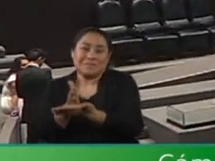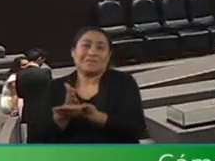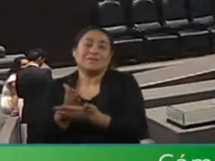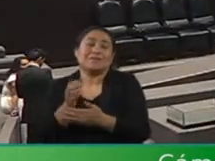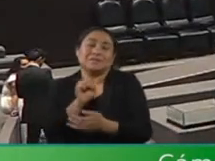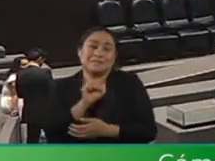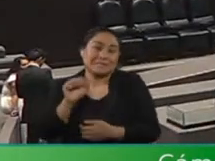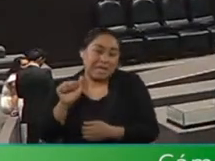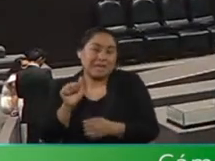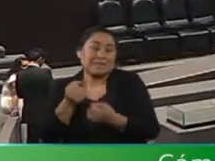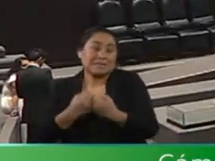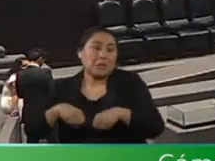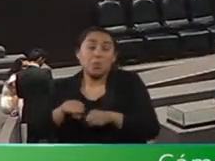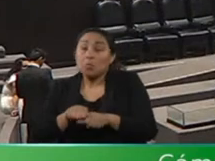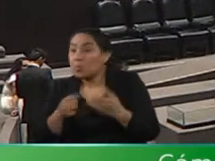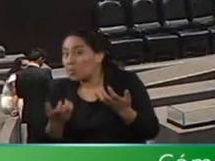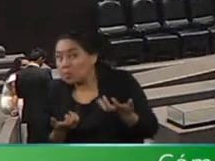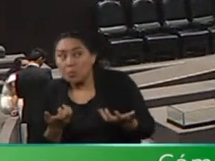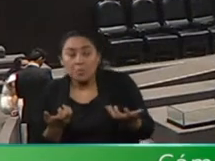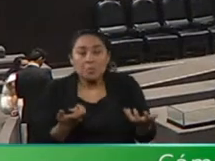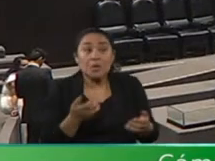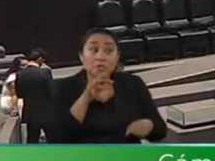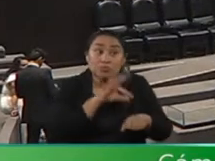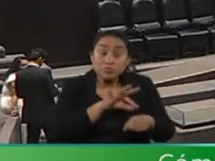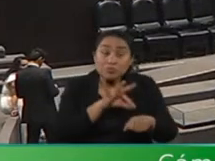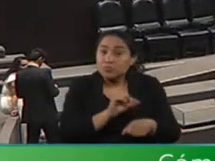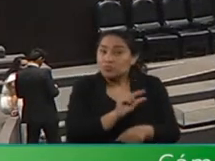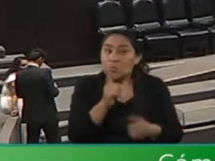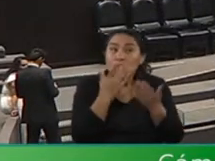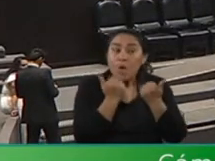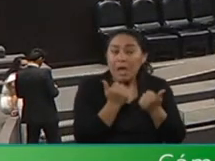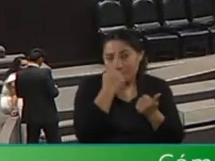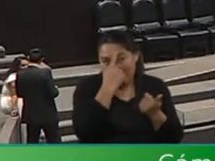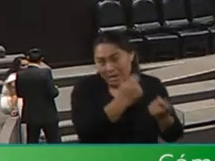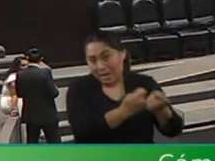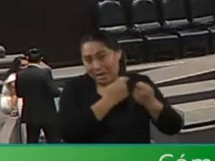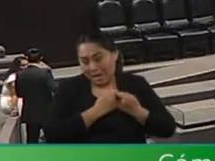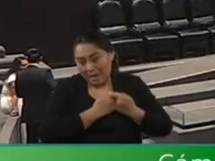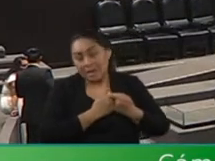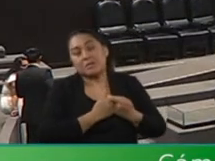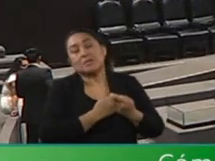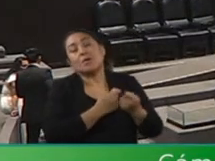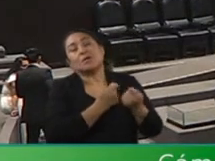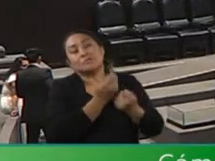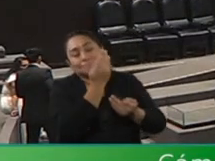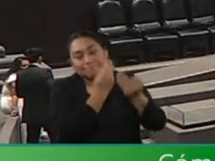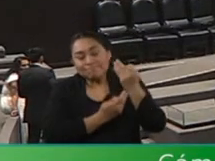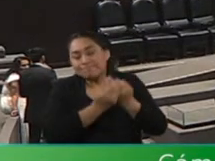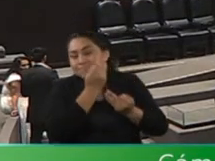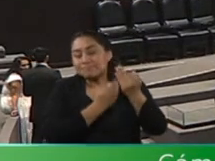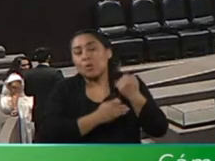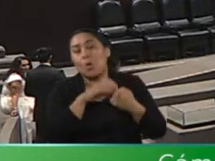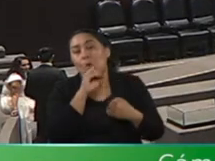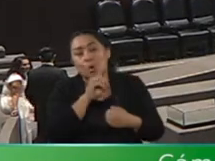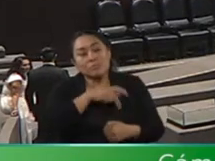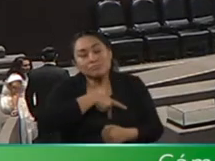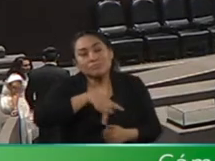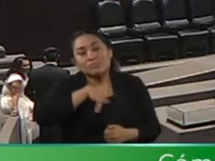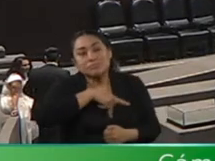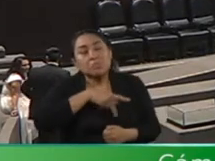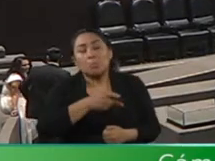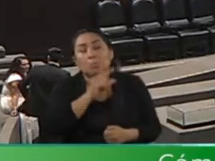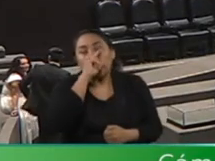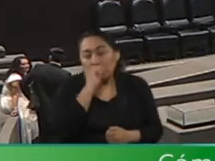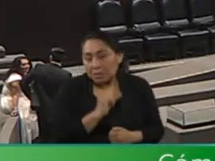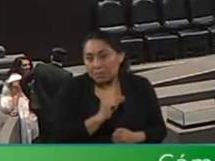Público de salud No siempre encuentran un médico que se les asigne y que les ofrezca tratamiento y seguimiento de manera